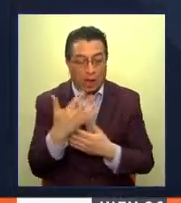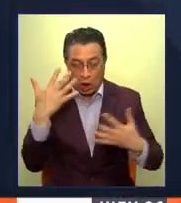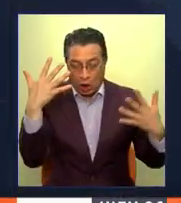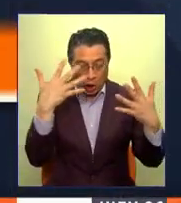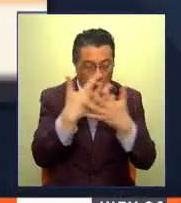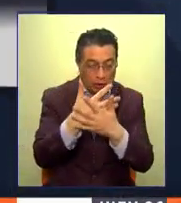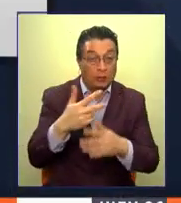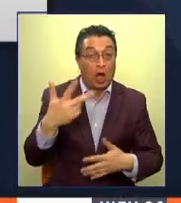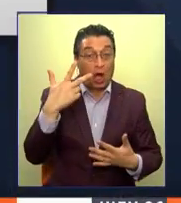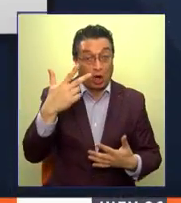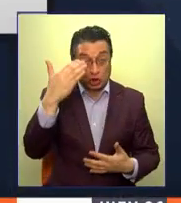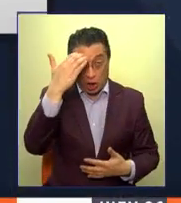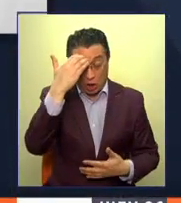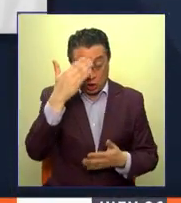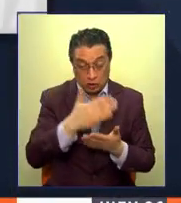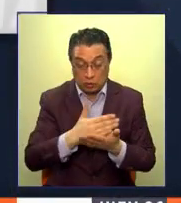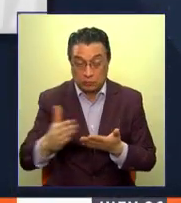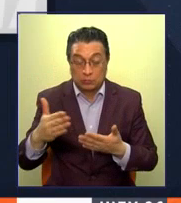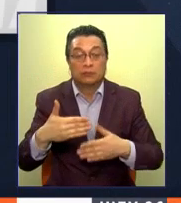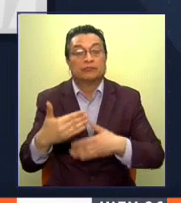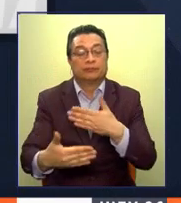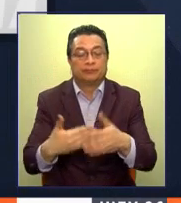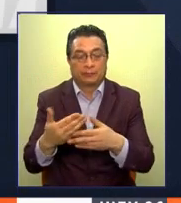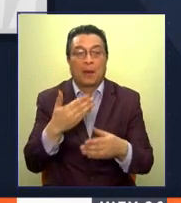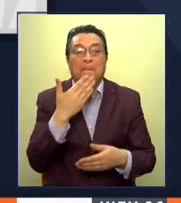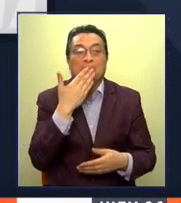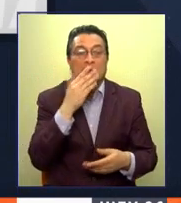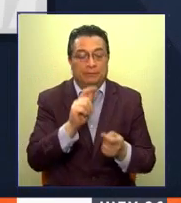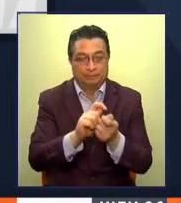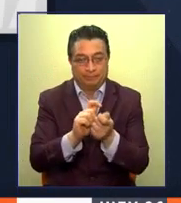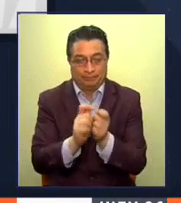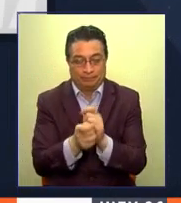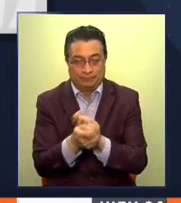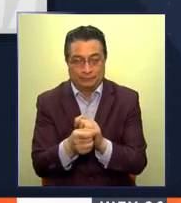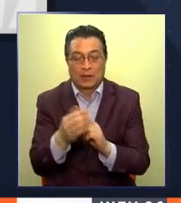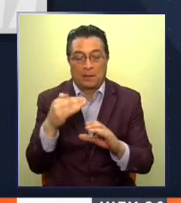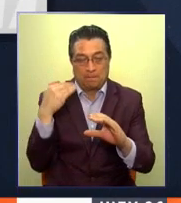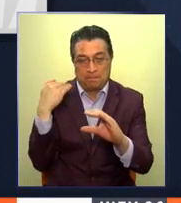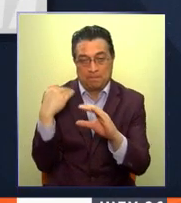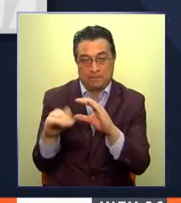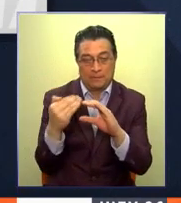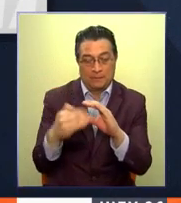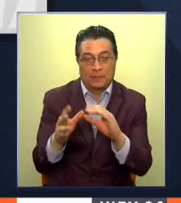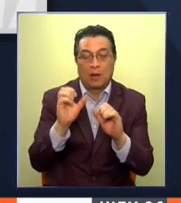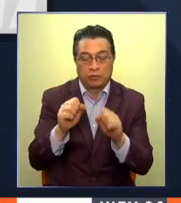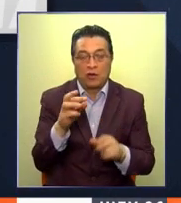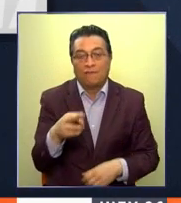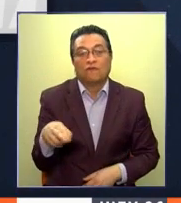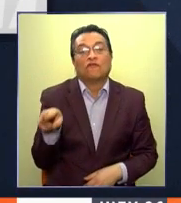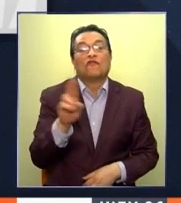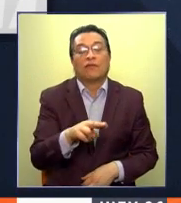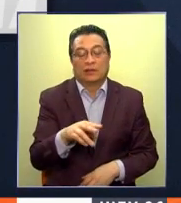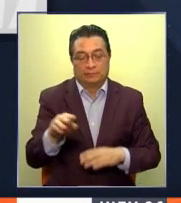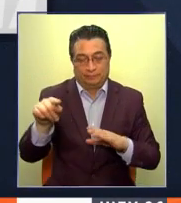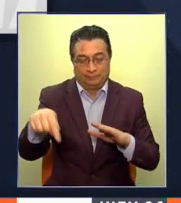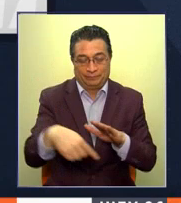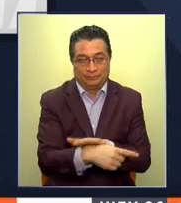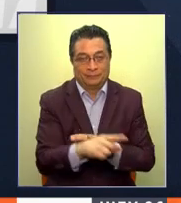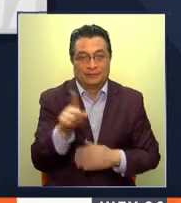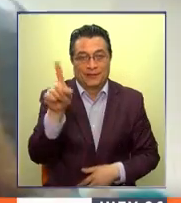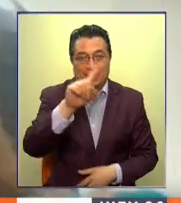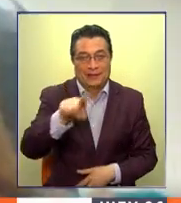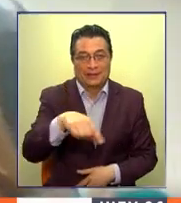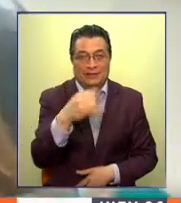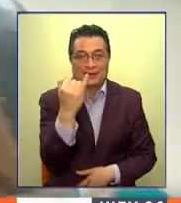del 8 de agosto se abrirá el proceso para corregir. El organismo enviará un correo electrónico para volver a ingresar a la página de Impuestos